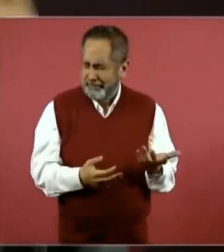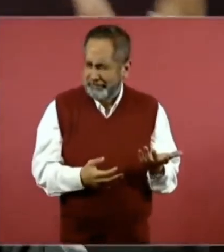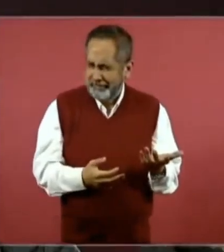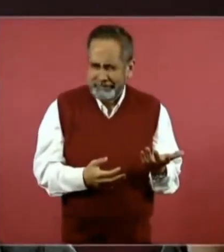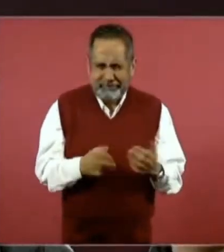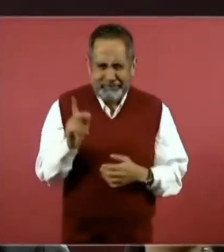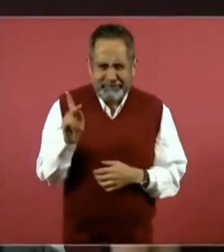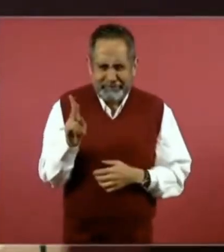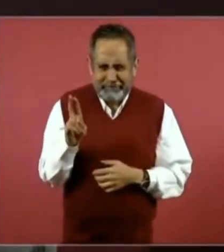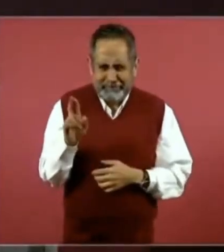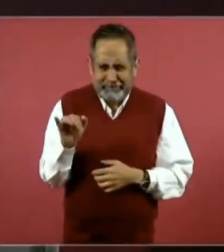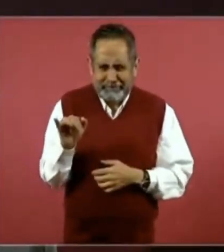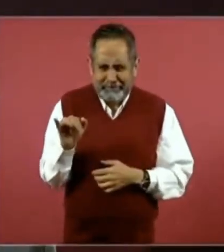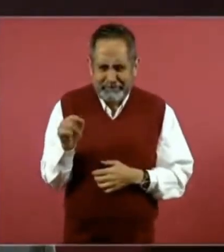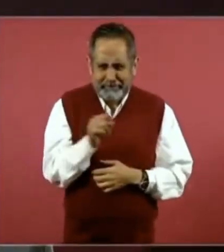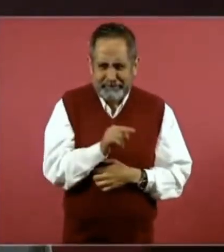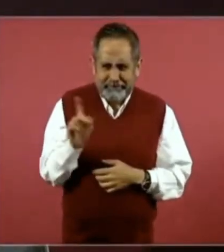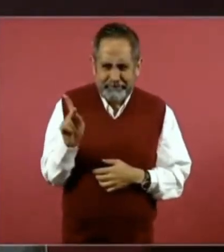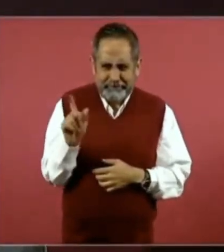entre el PRI y el PAN.